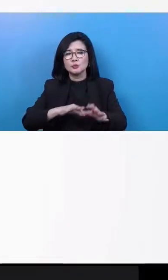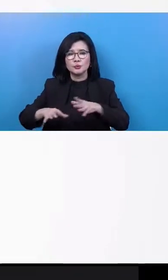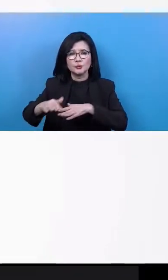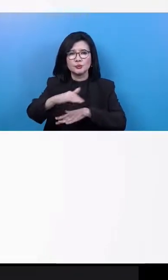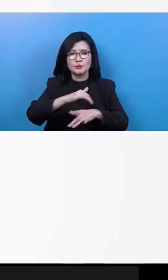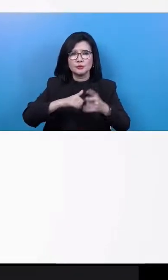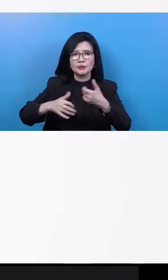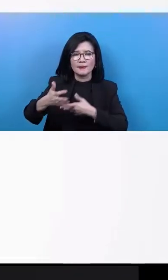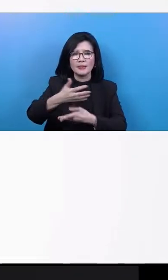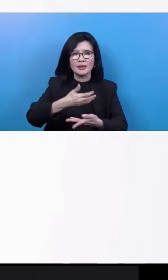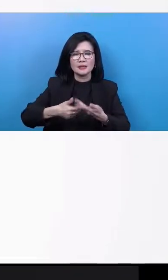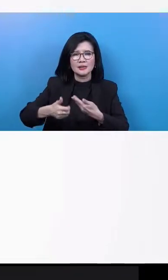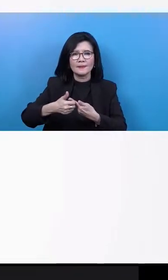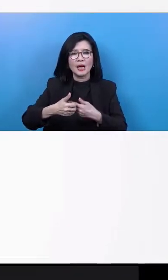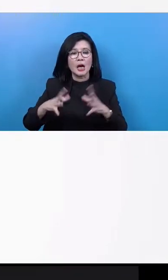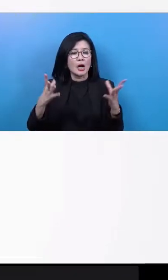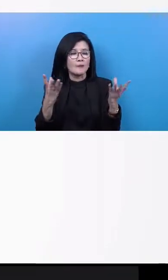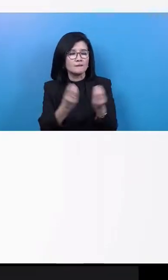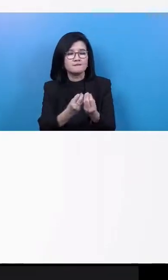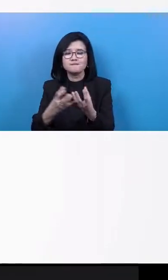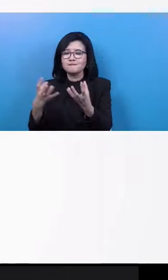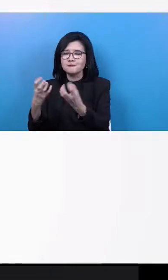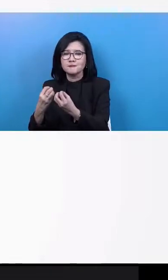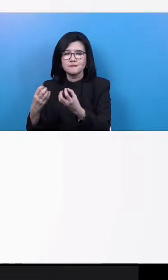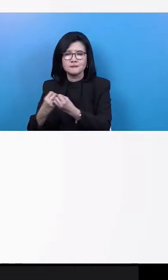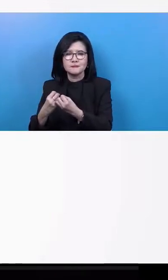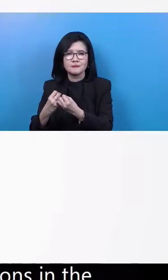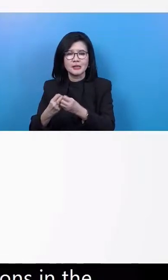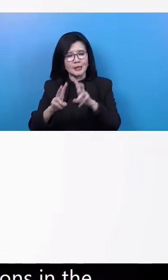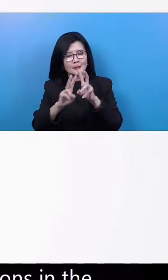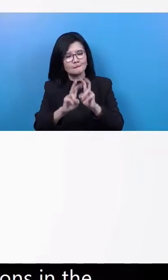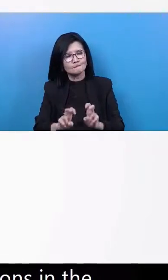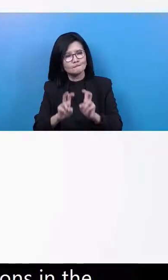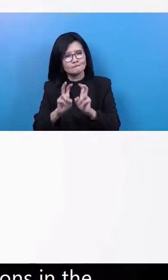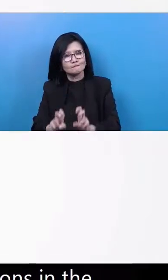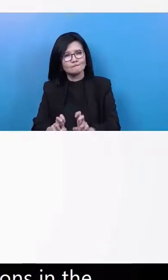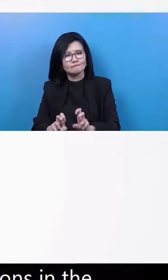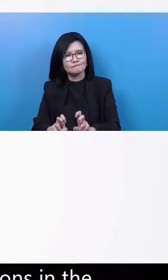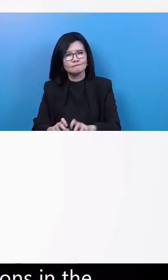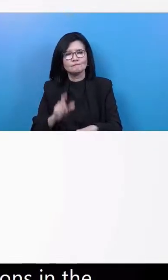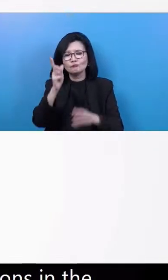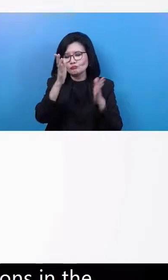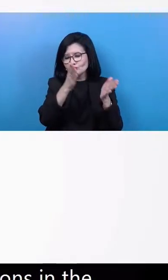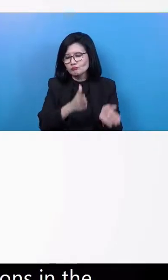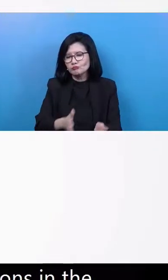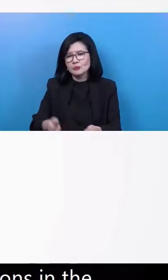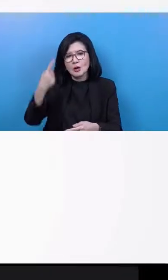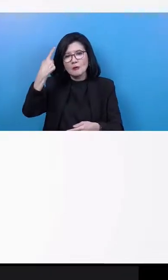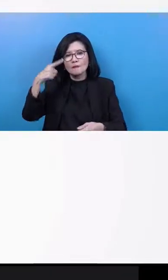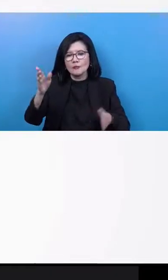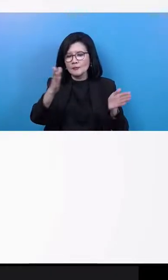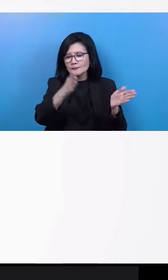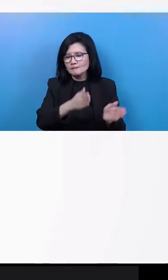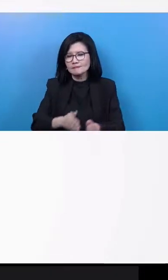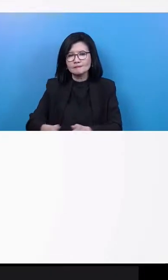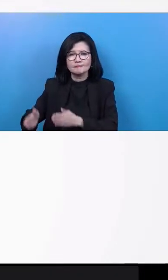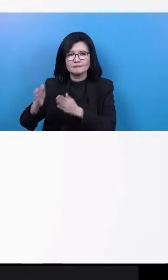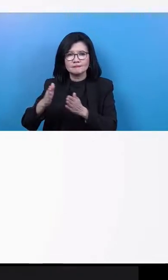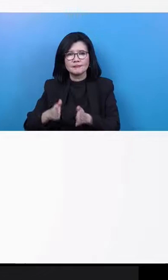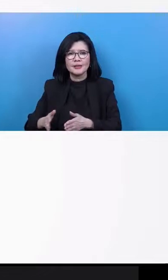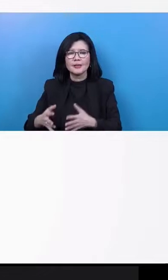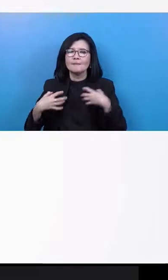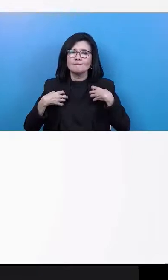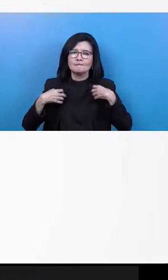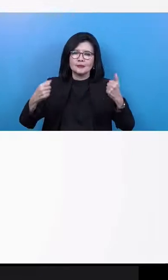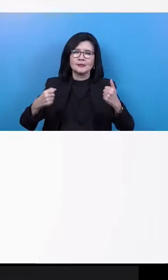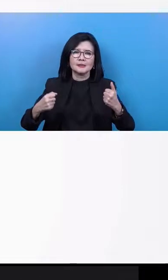y de reconstrucción. Actualmente también hemos activado el Observatorio de Recuperación por primera vez